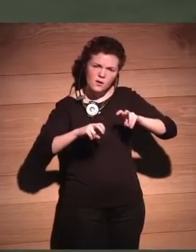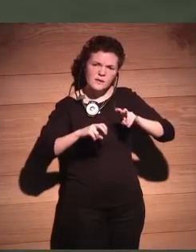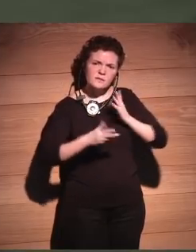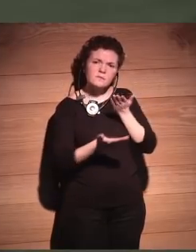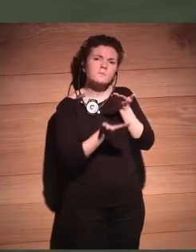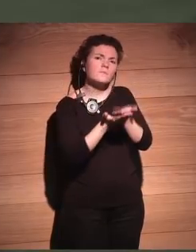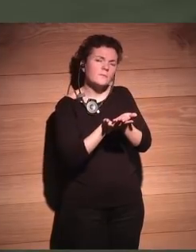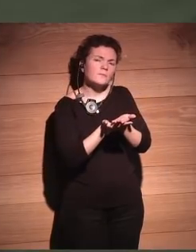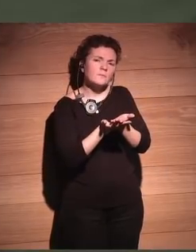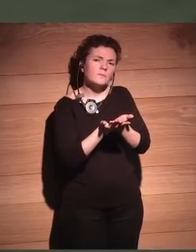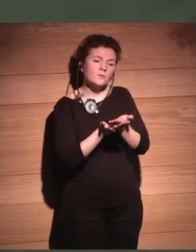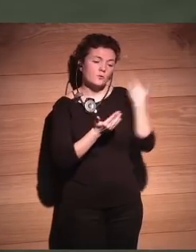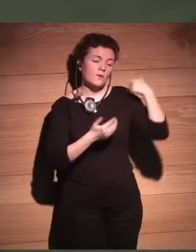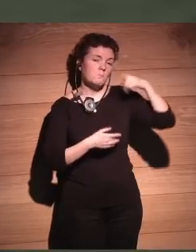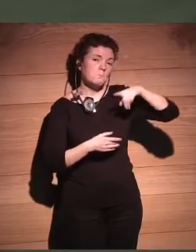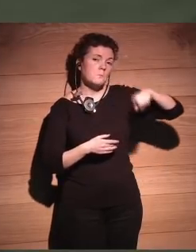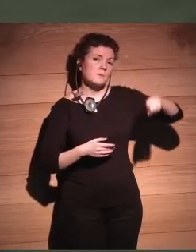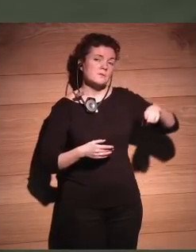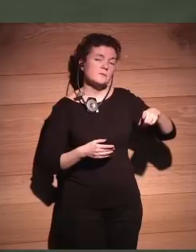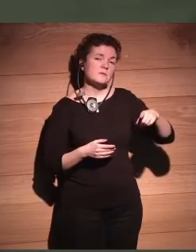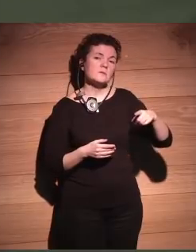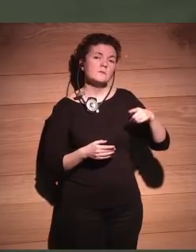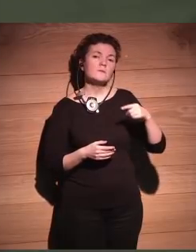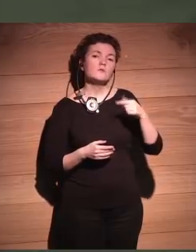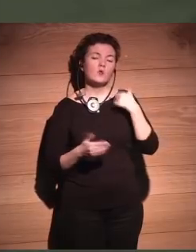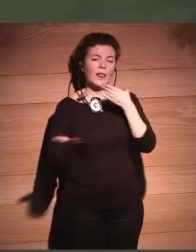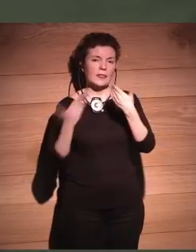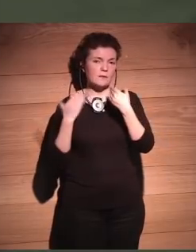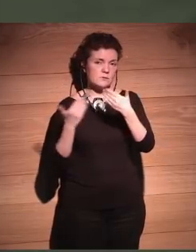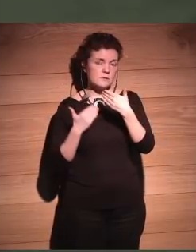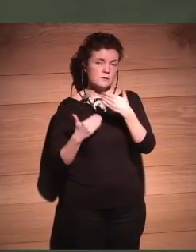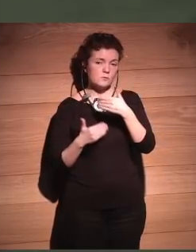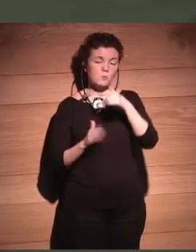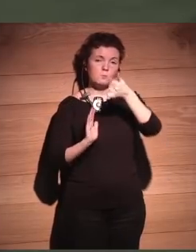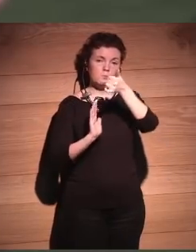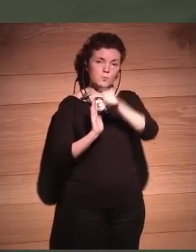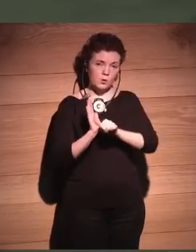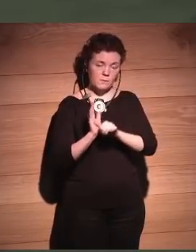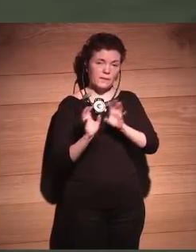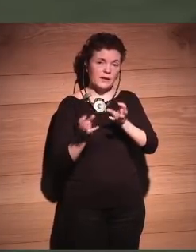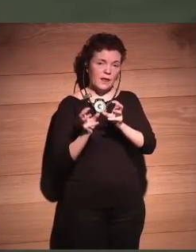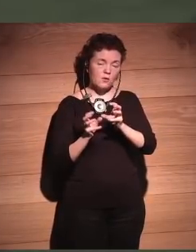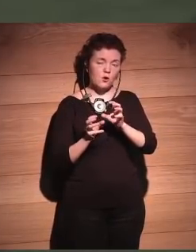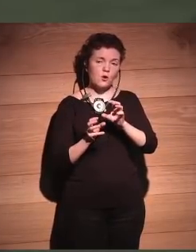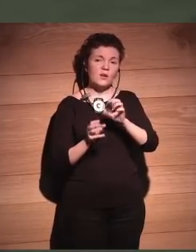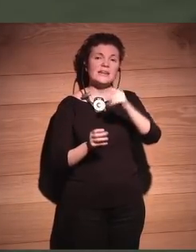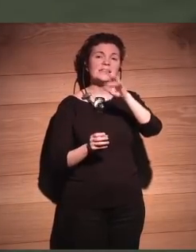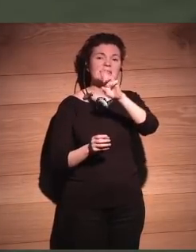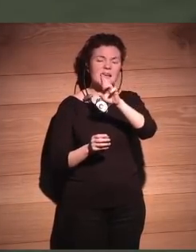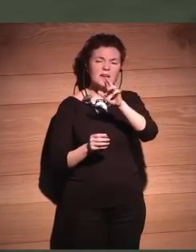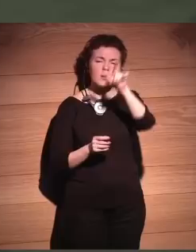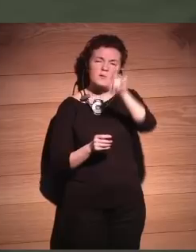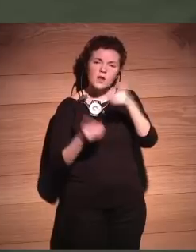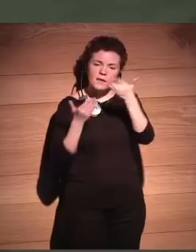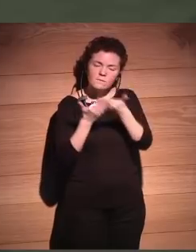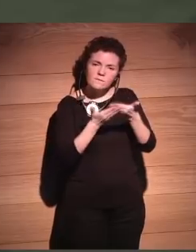planteando. Yo hace unos meses entrevisté en un programa en radio, en la SER, a un